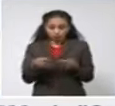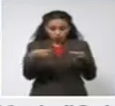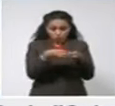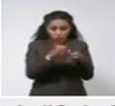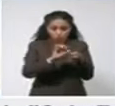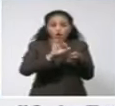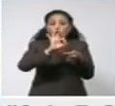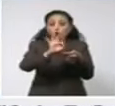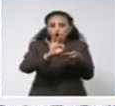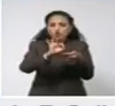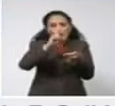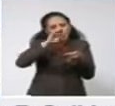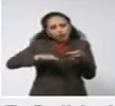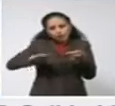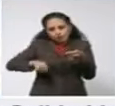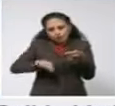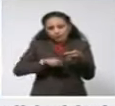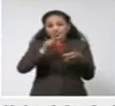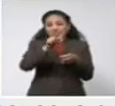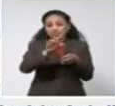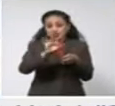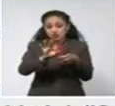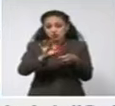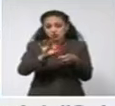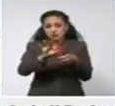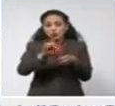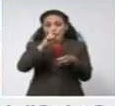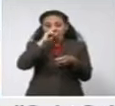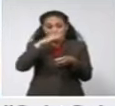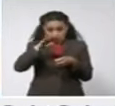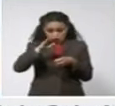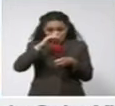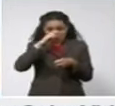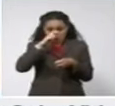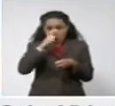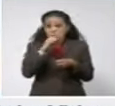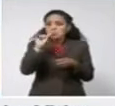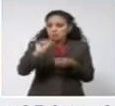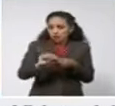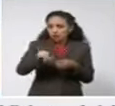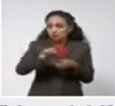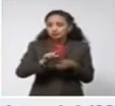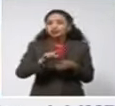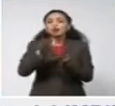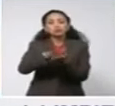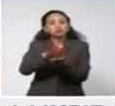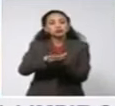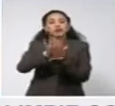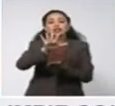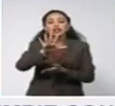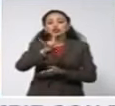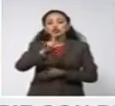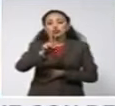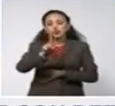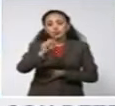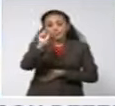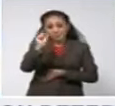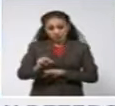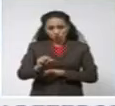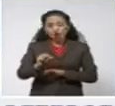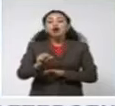edades pediátricas, 18 años y menos, y ya se acumulan 591 pacientes que han